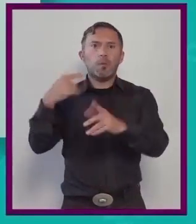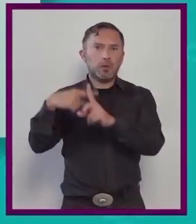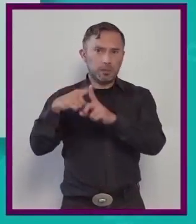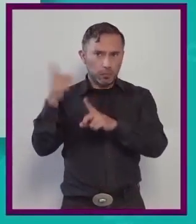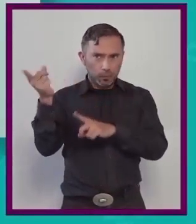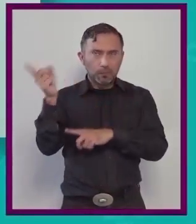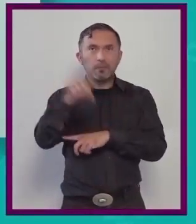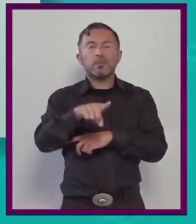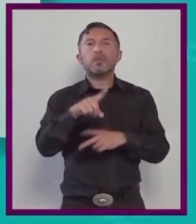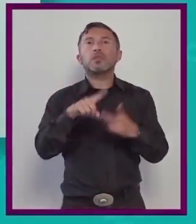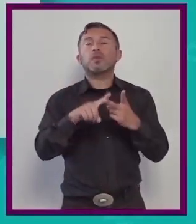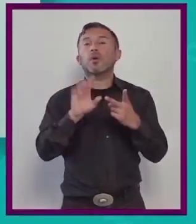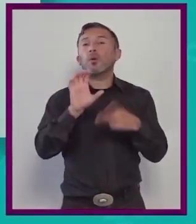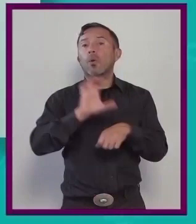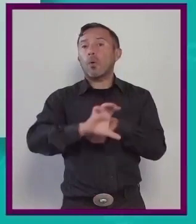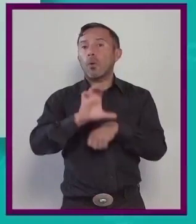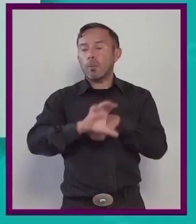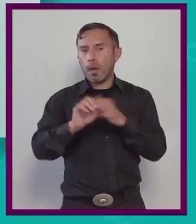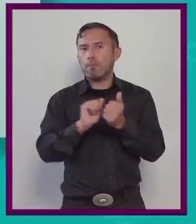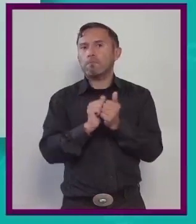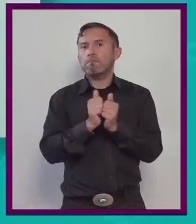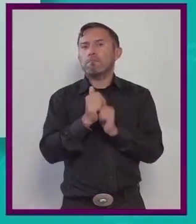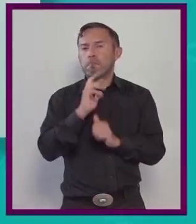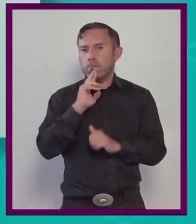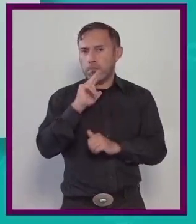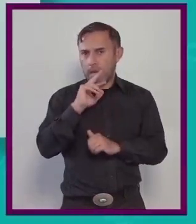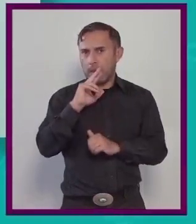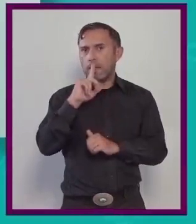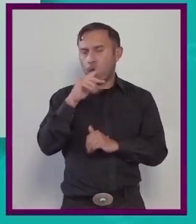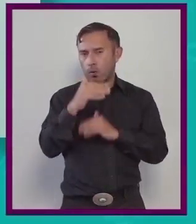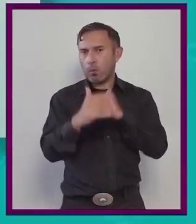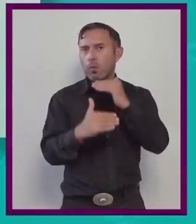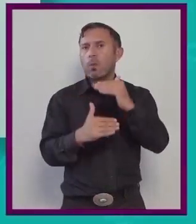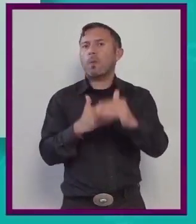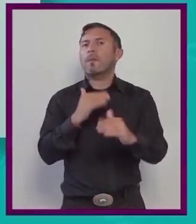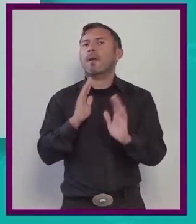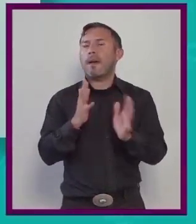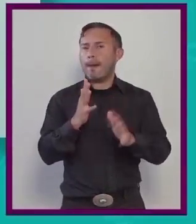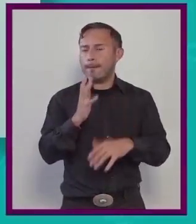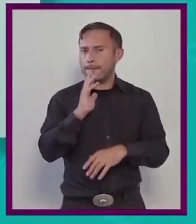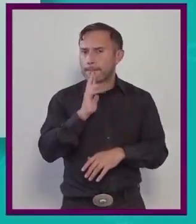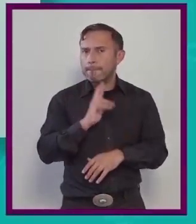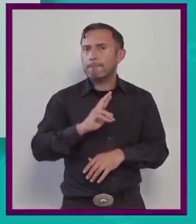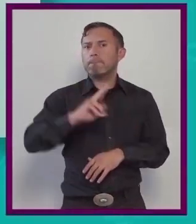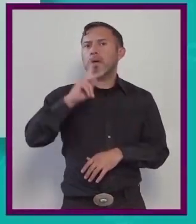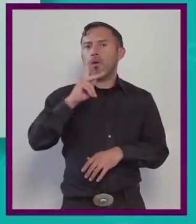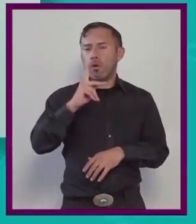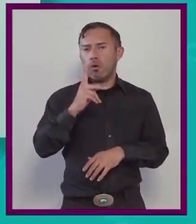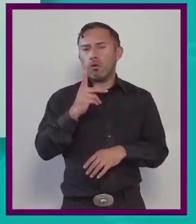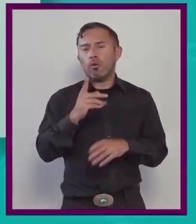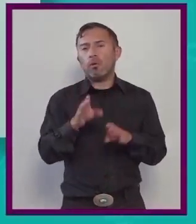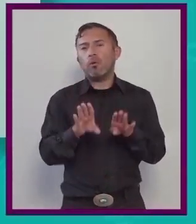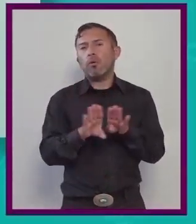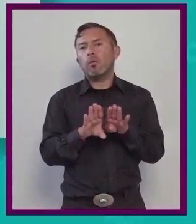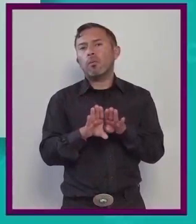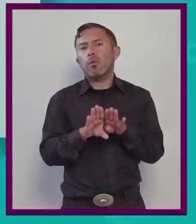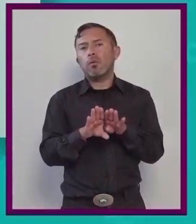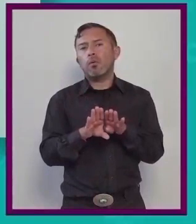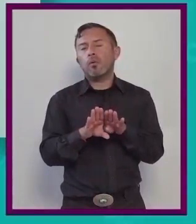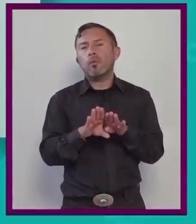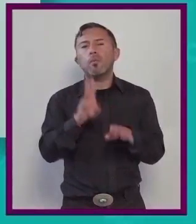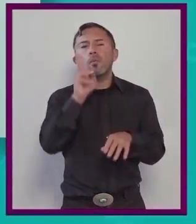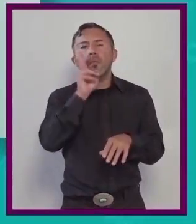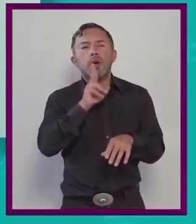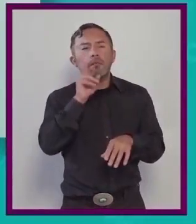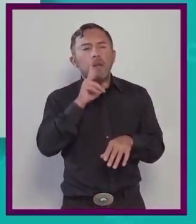acusatorio. Colombia ha mejorado y desarrollado mucho mejor la forma en que se